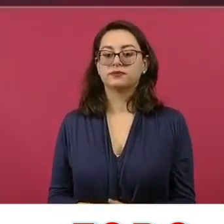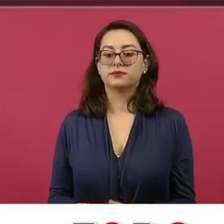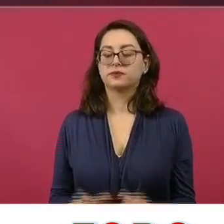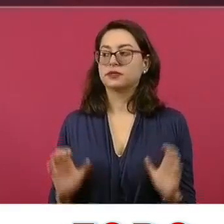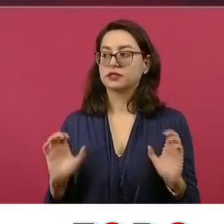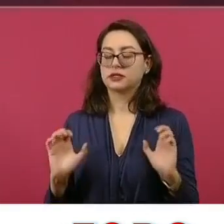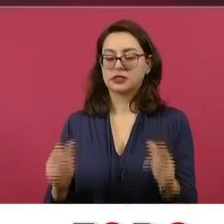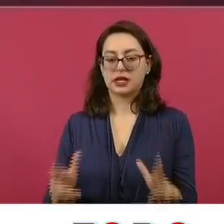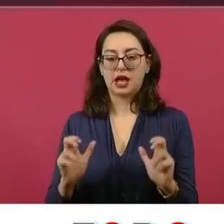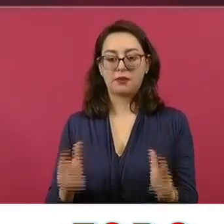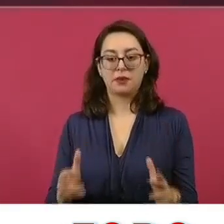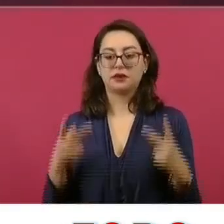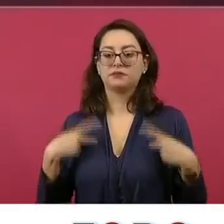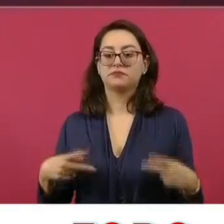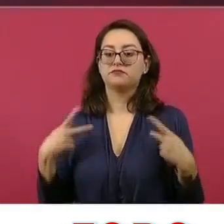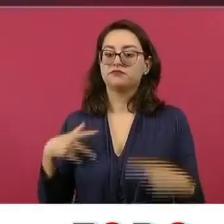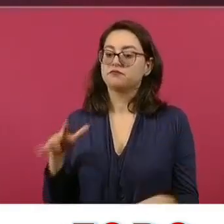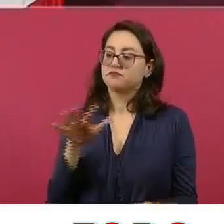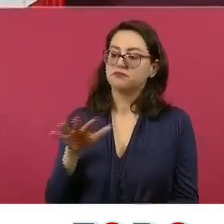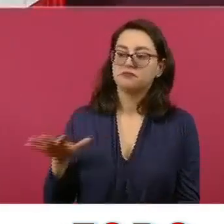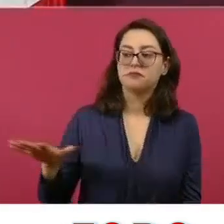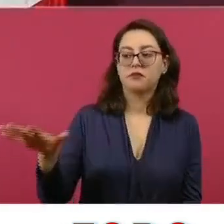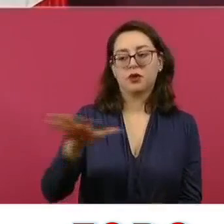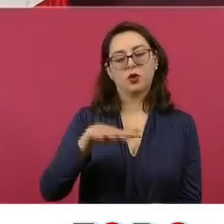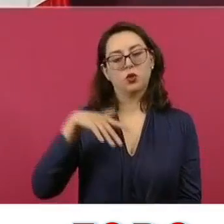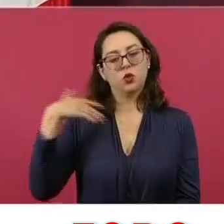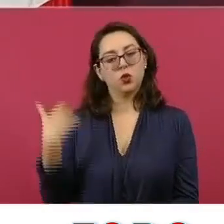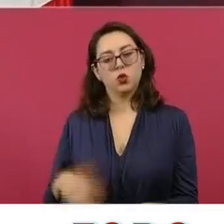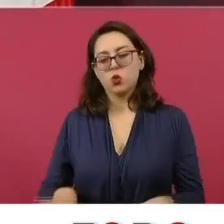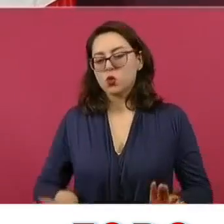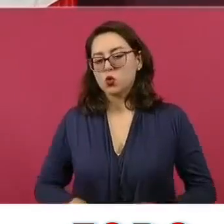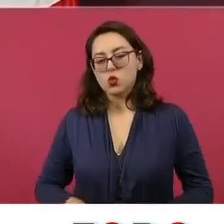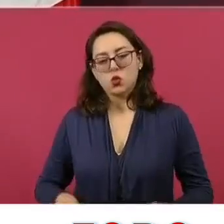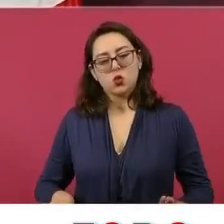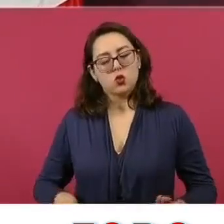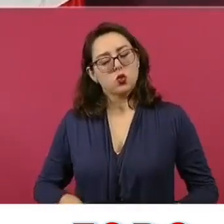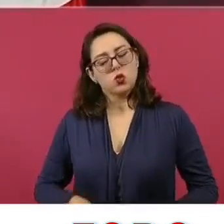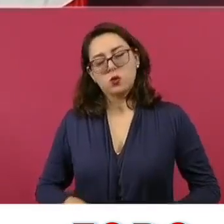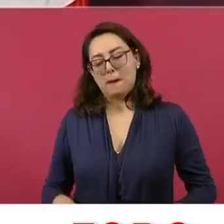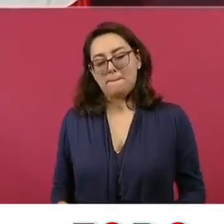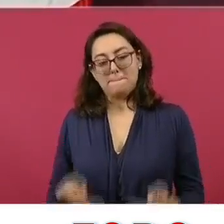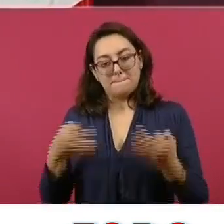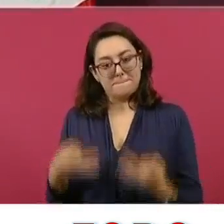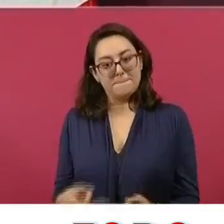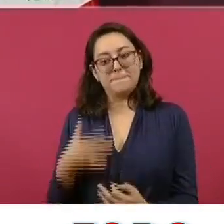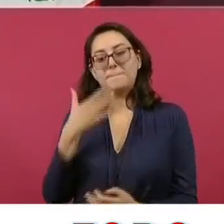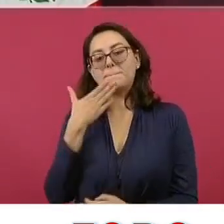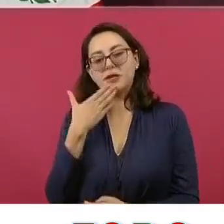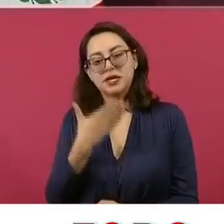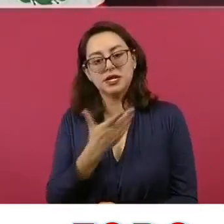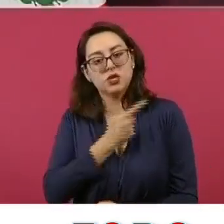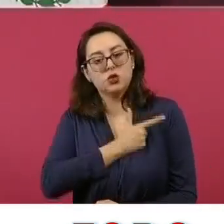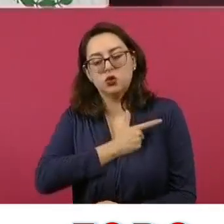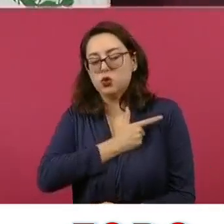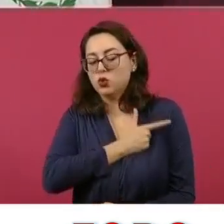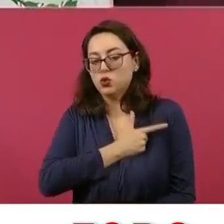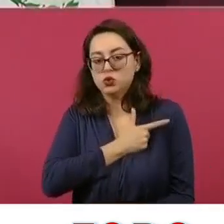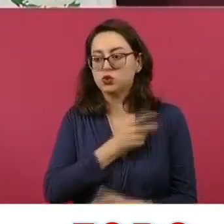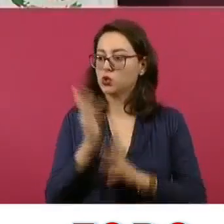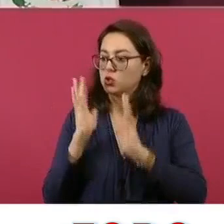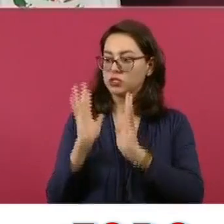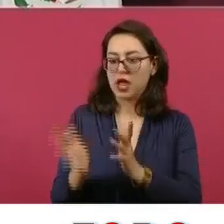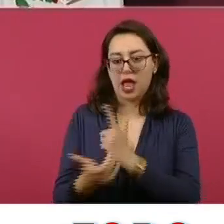pueblo de Chiapas. Fue muy solidaria la gente y nos dio muchísimo gusto